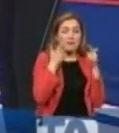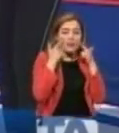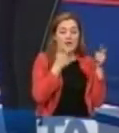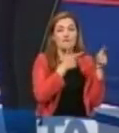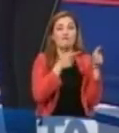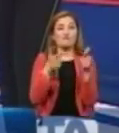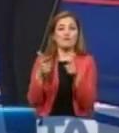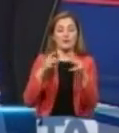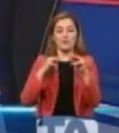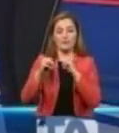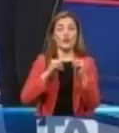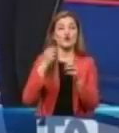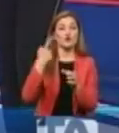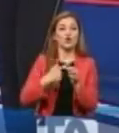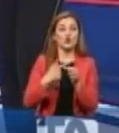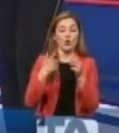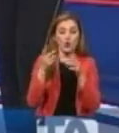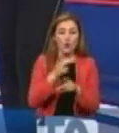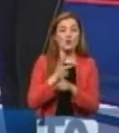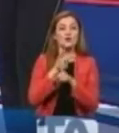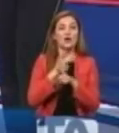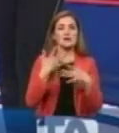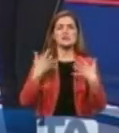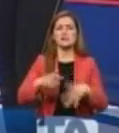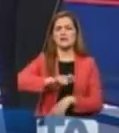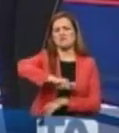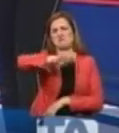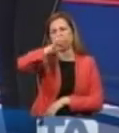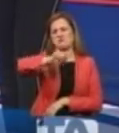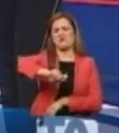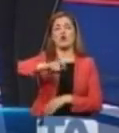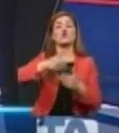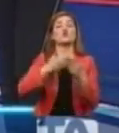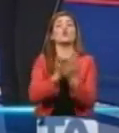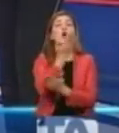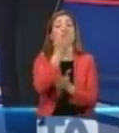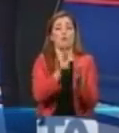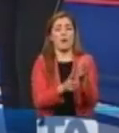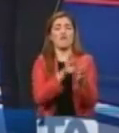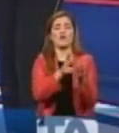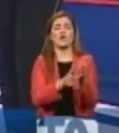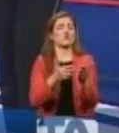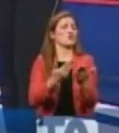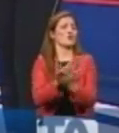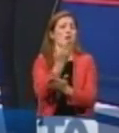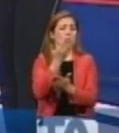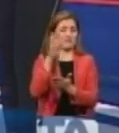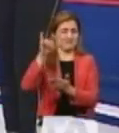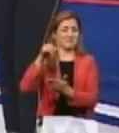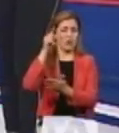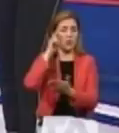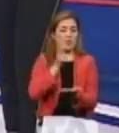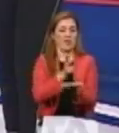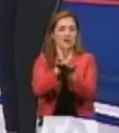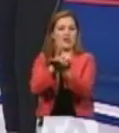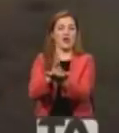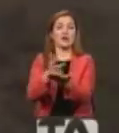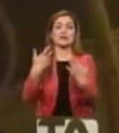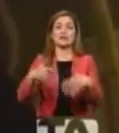estación del metro de Quito. Los antisociales pintaron con grafitis los flamantes vagones que llegaron el jueves a la capital.